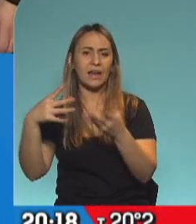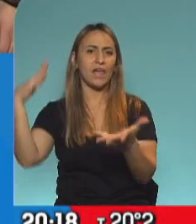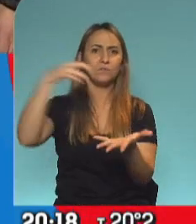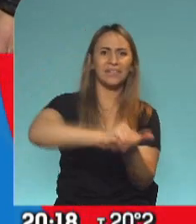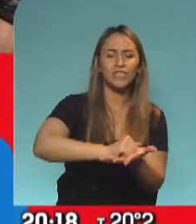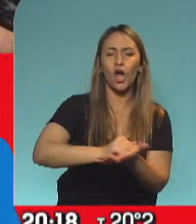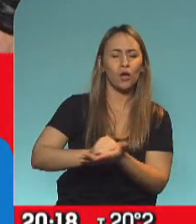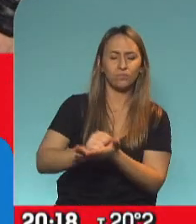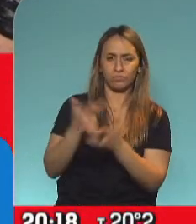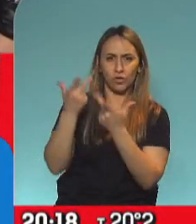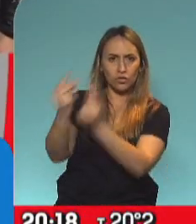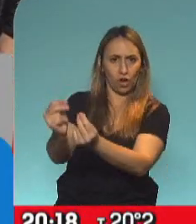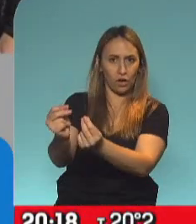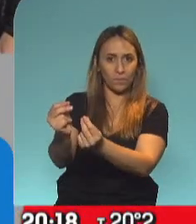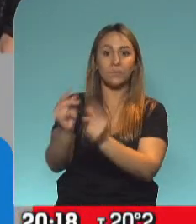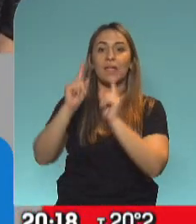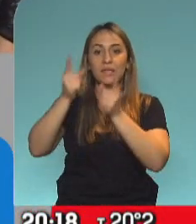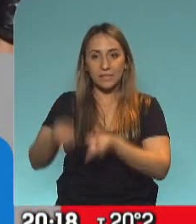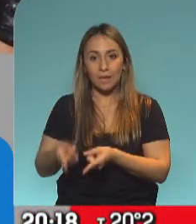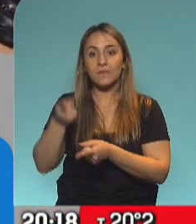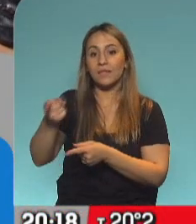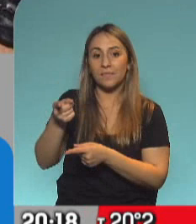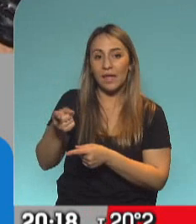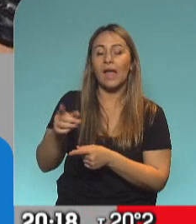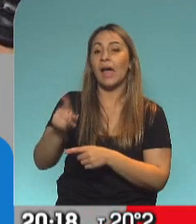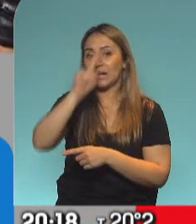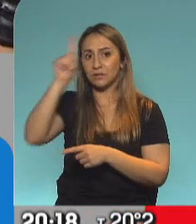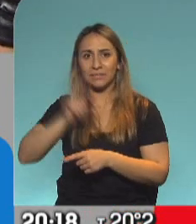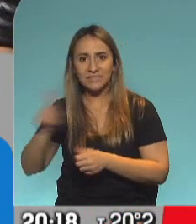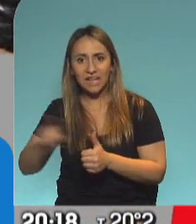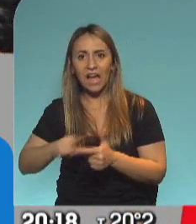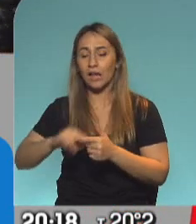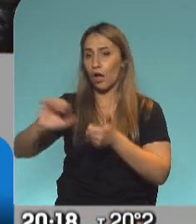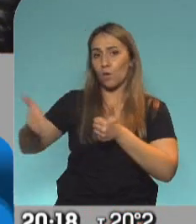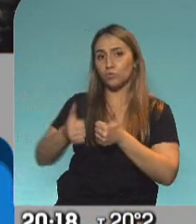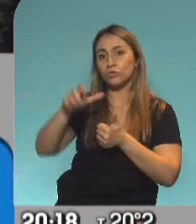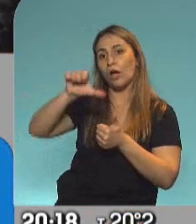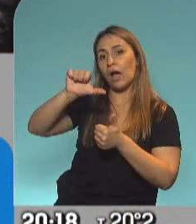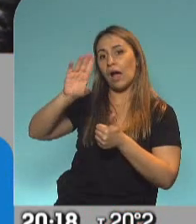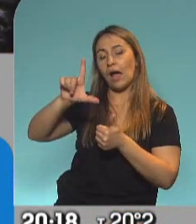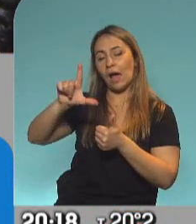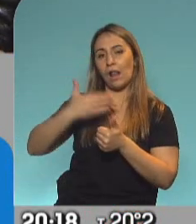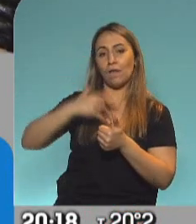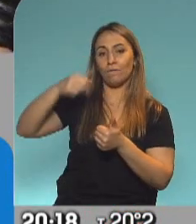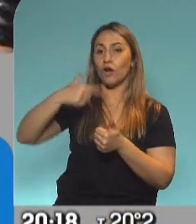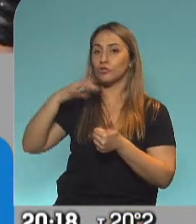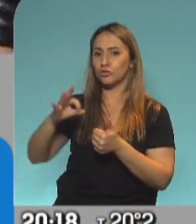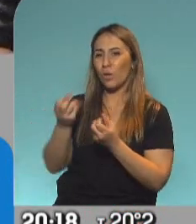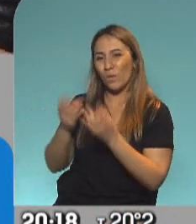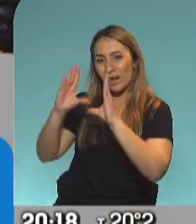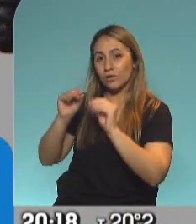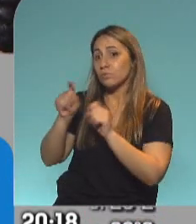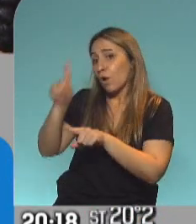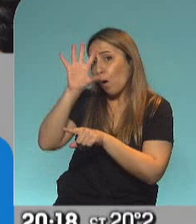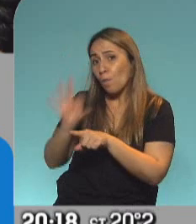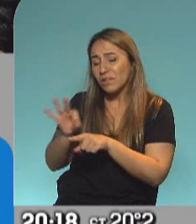y también de Turquía. Estamos aquí con Alfonso. Buenas noches. Bueno, ¿cuál es tu opinión